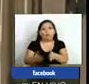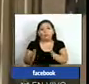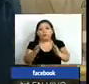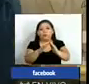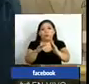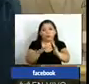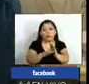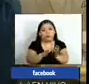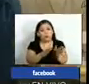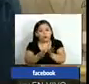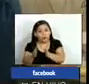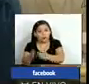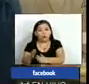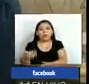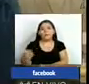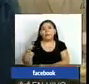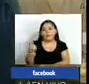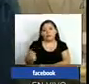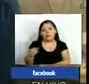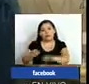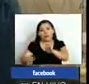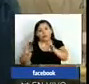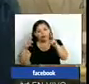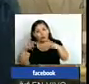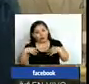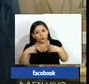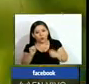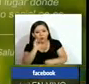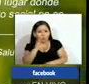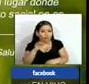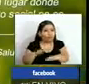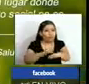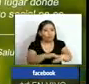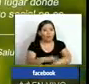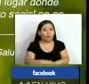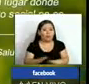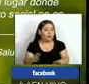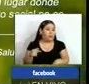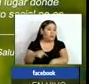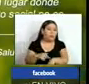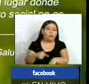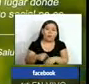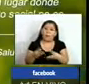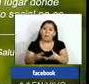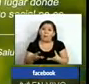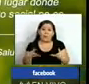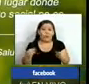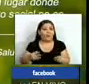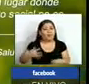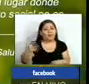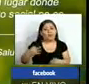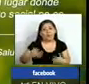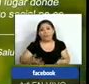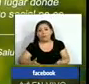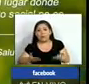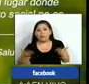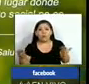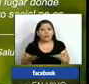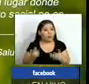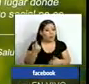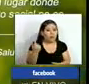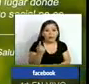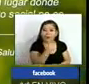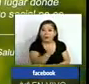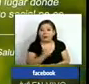El secretario de Salud, Alex Azar, también mandó un mensaje de alarma. Se nos acaba el tiempo, tenemos que actuar y la gente de manera individual tiene